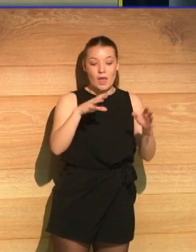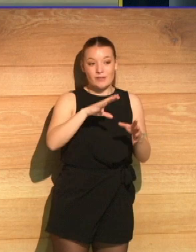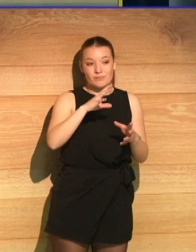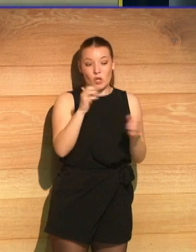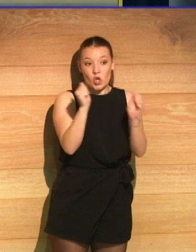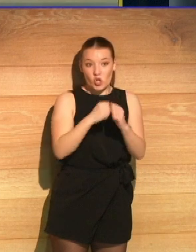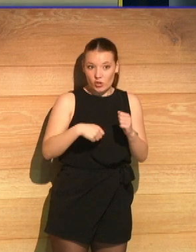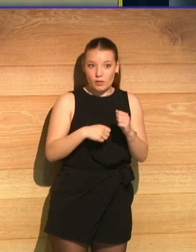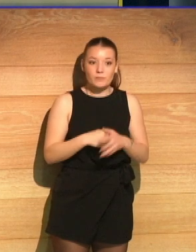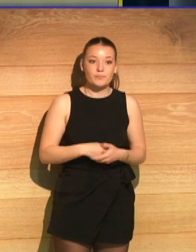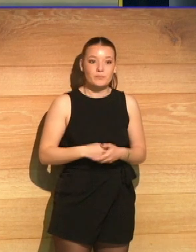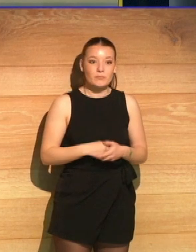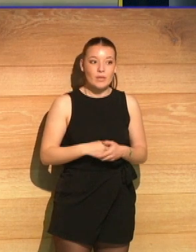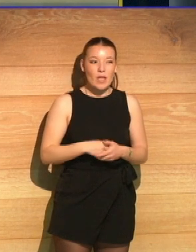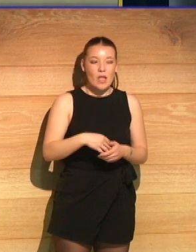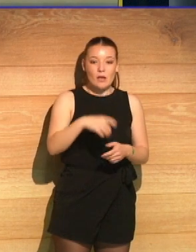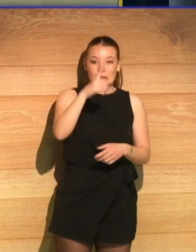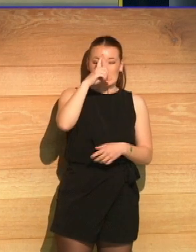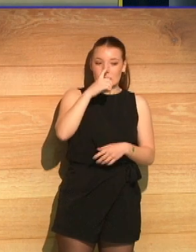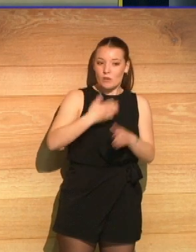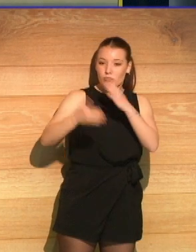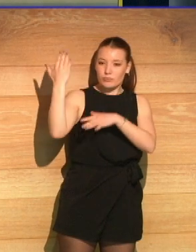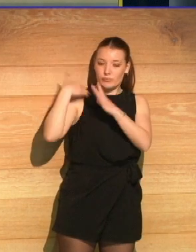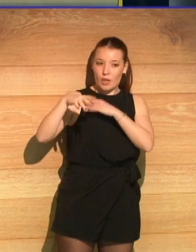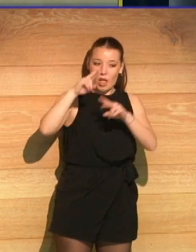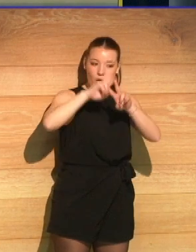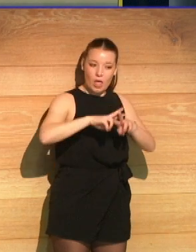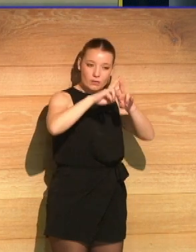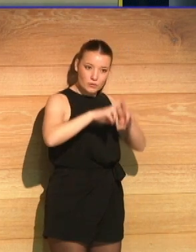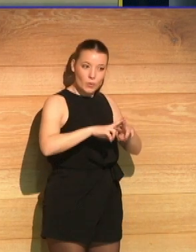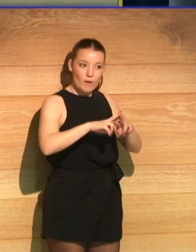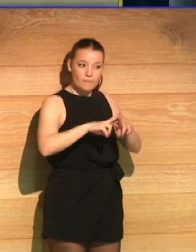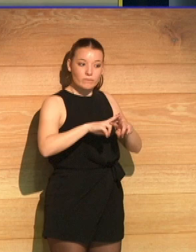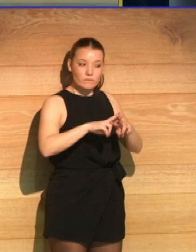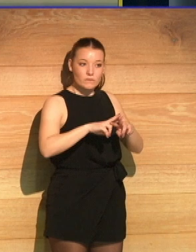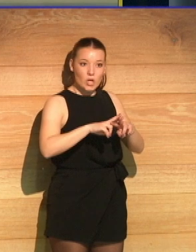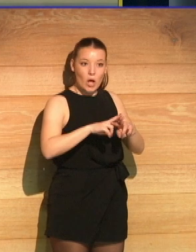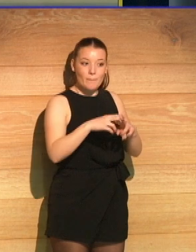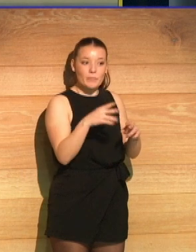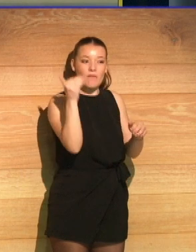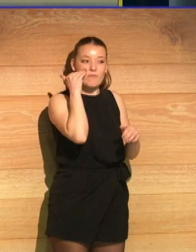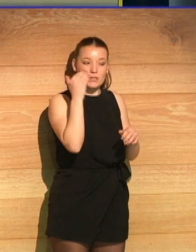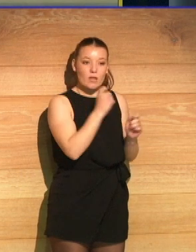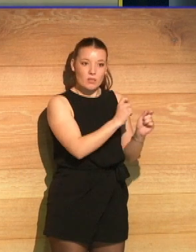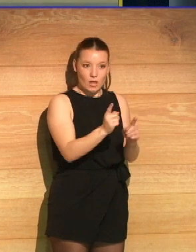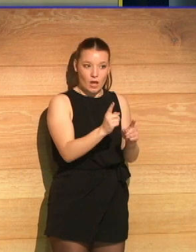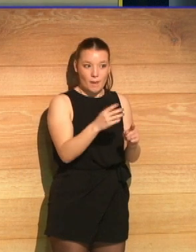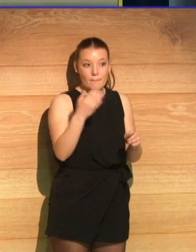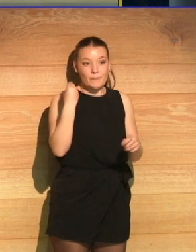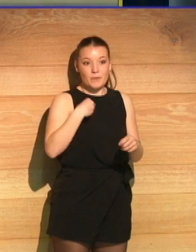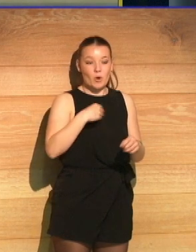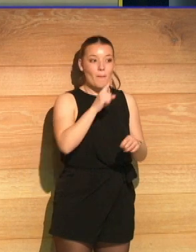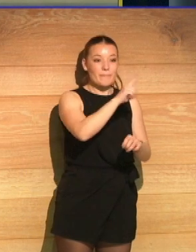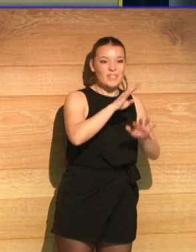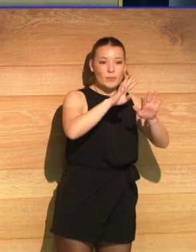de los últimos estudios científicos le ponían fecha, decían que que hubiera podido empezar en 1950, aunque es verdad